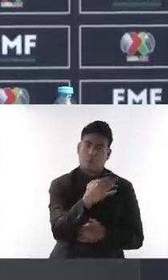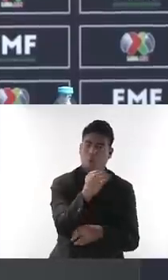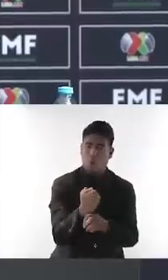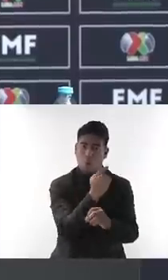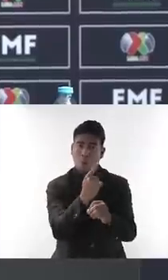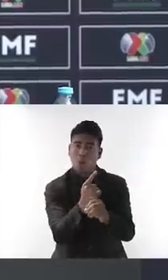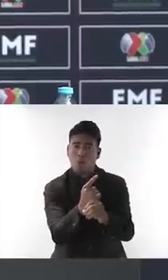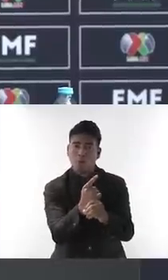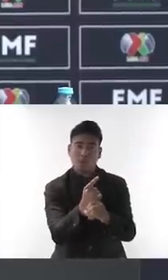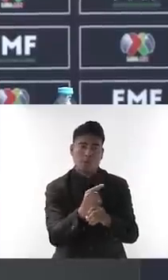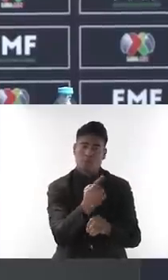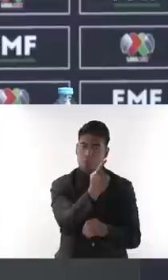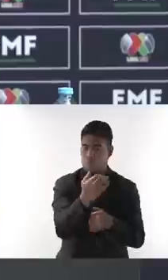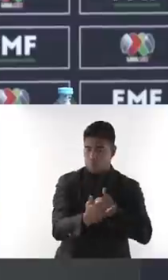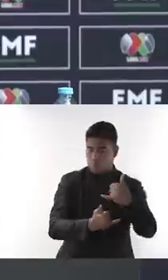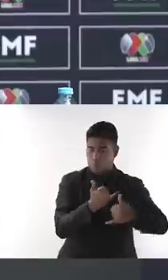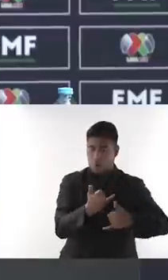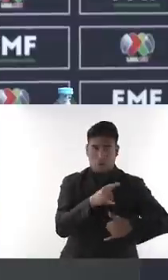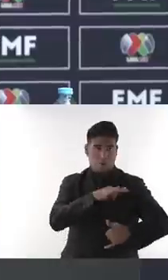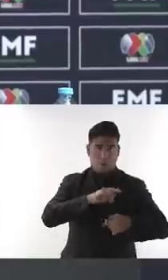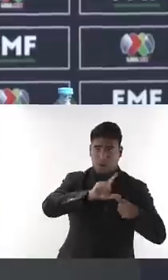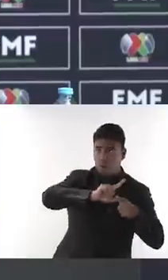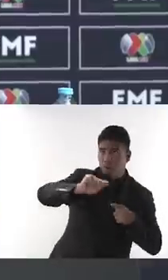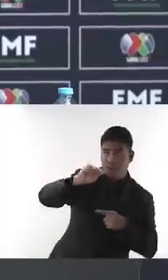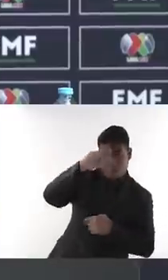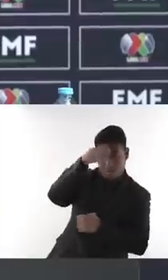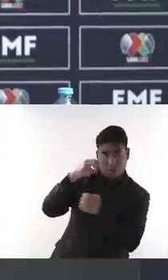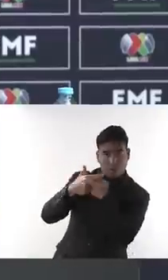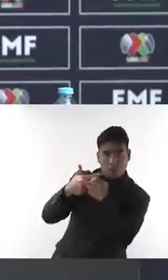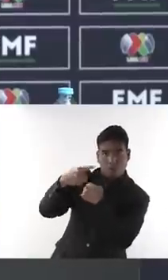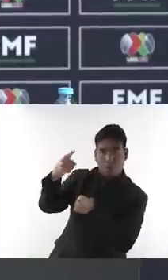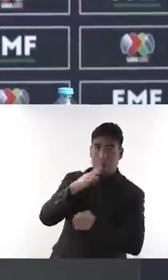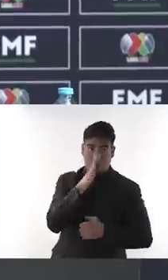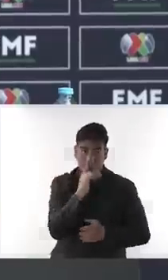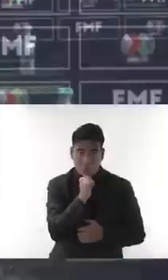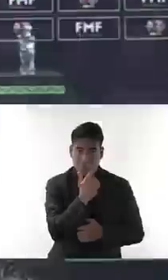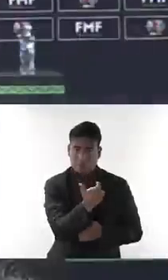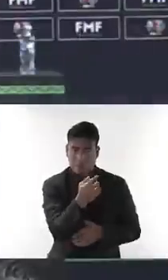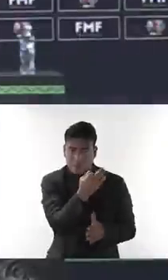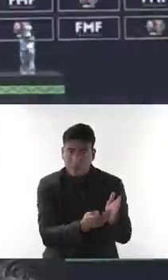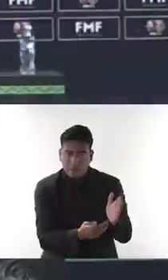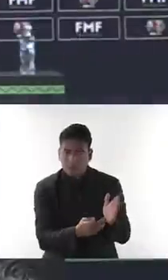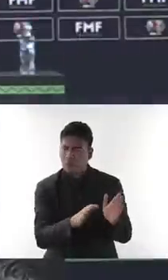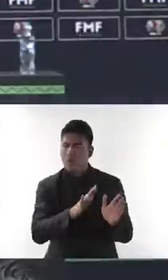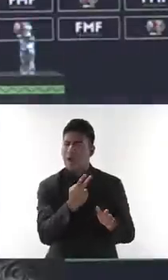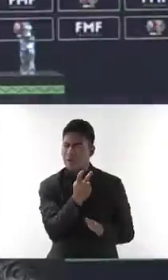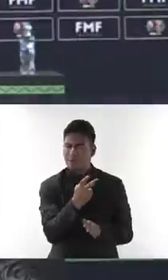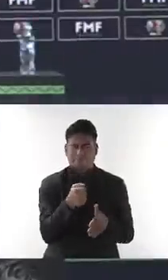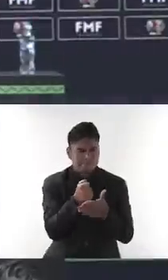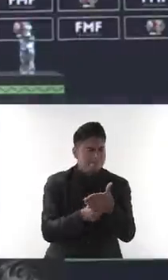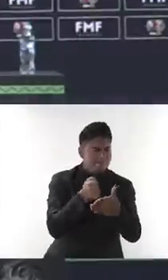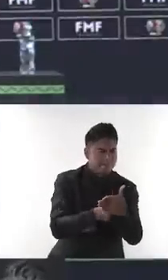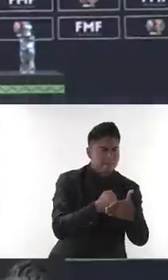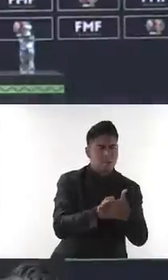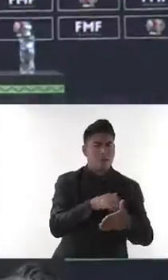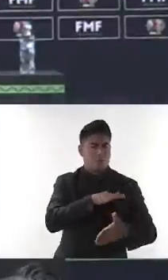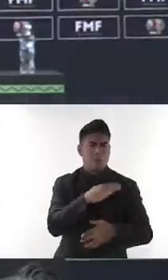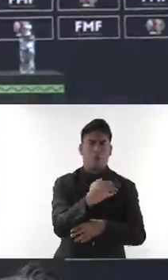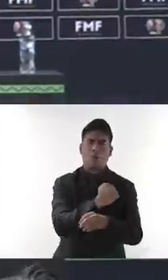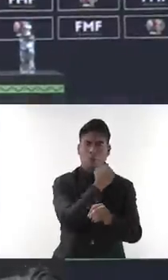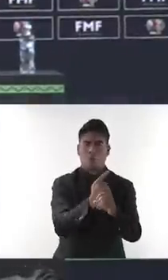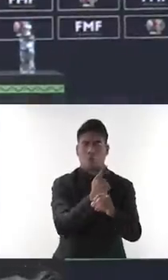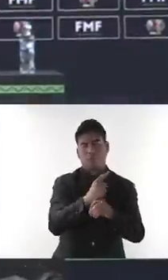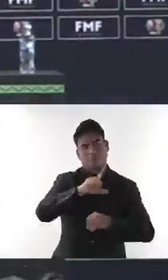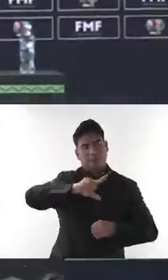en buenas condiciones por cuestiones económicas. Y para John, dos cuestiones rápidas. Dentro